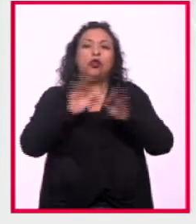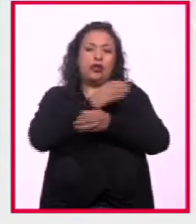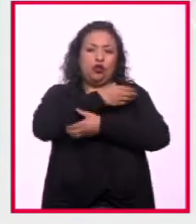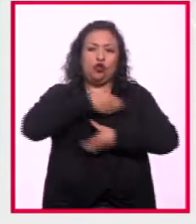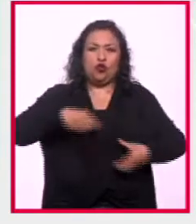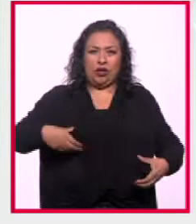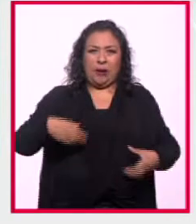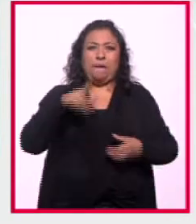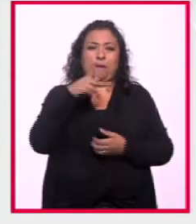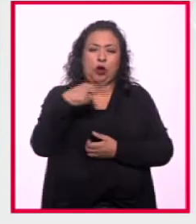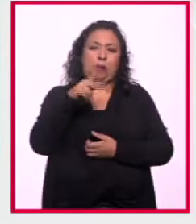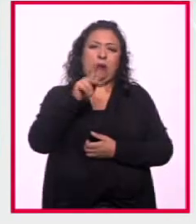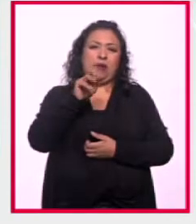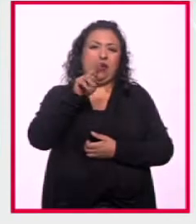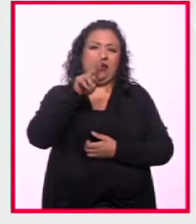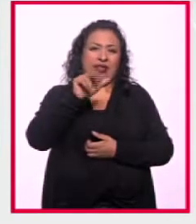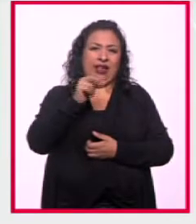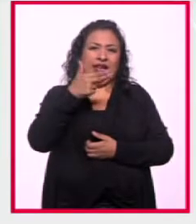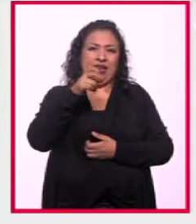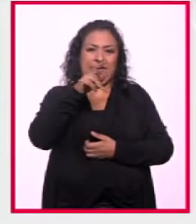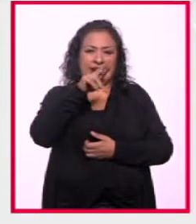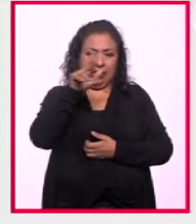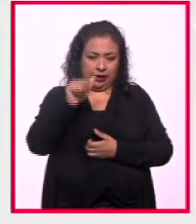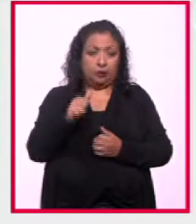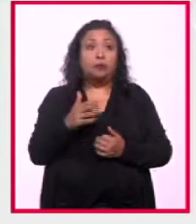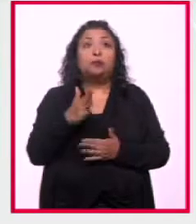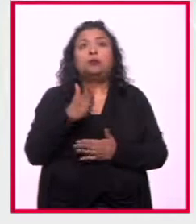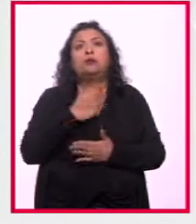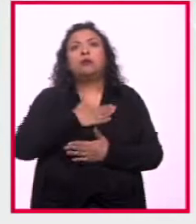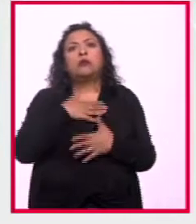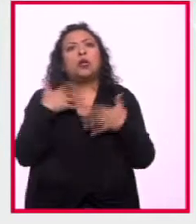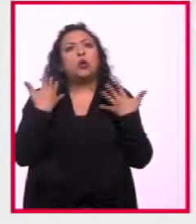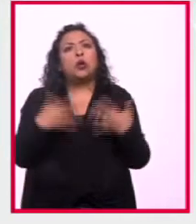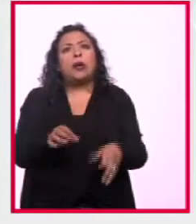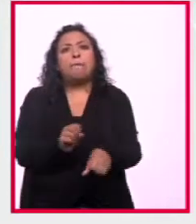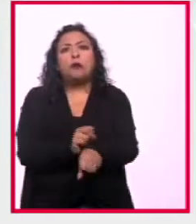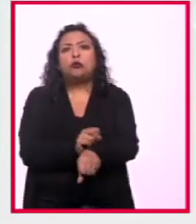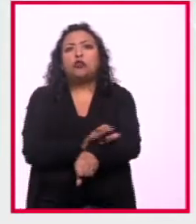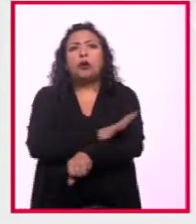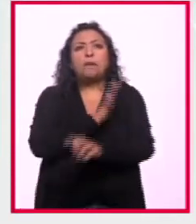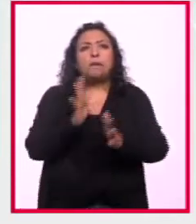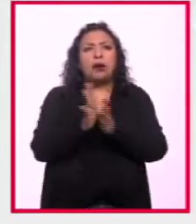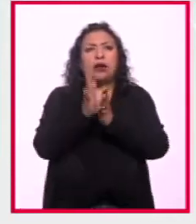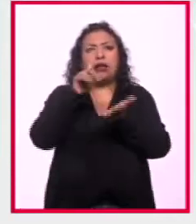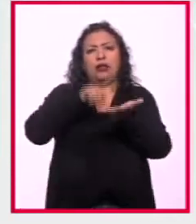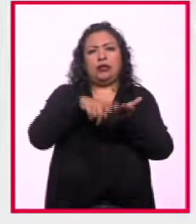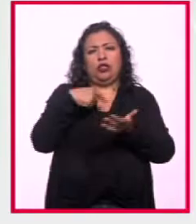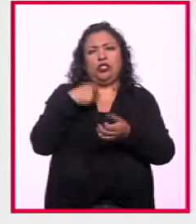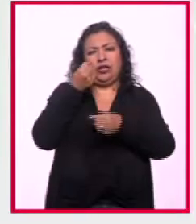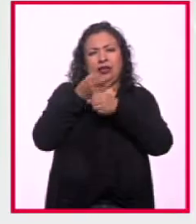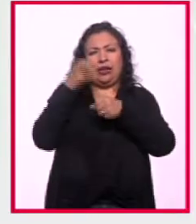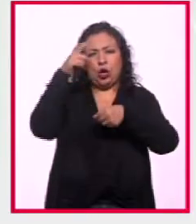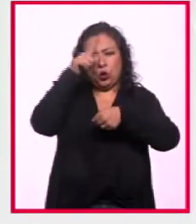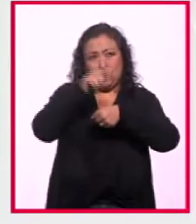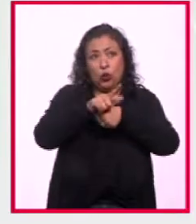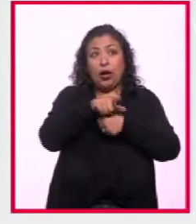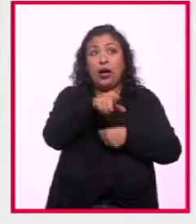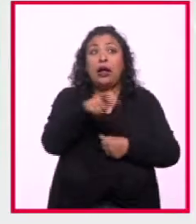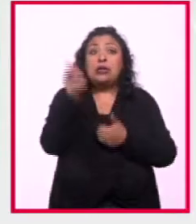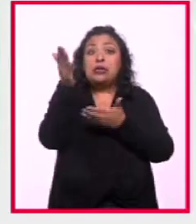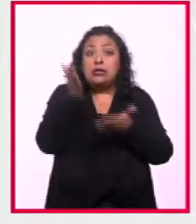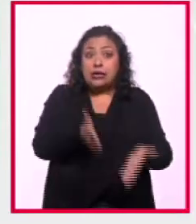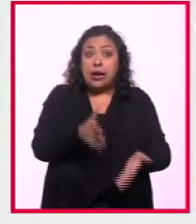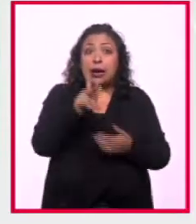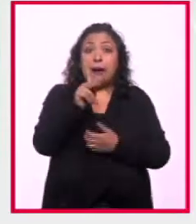herrera me emociona mucho colaborar desde la secretaría de cultura con que petra esté